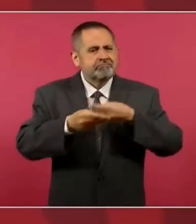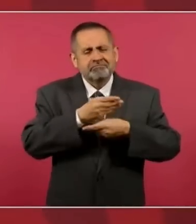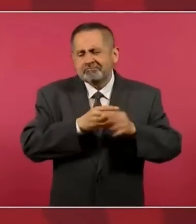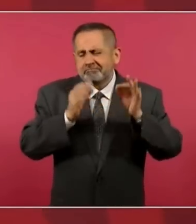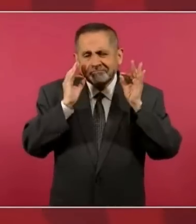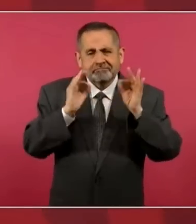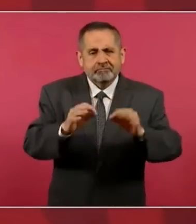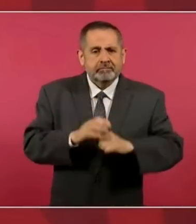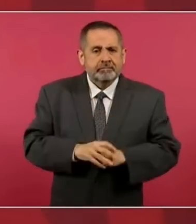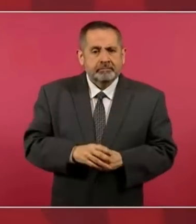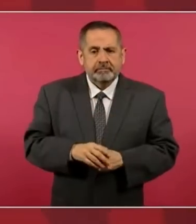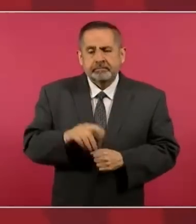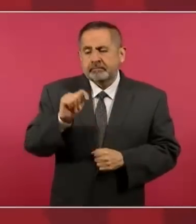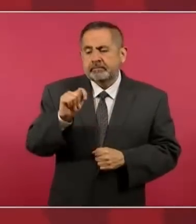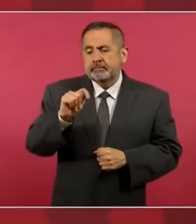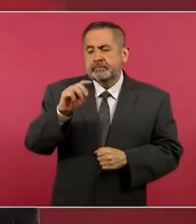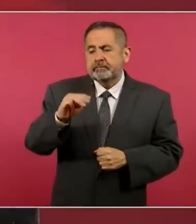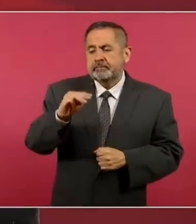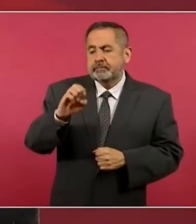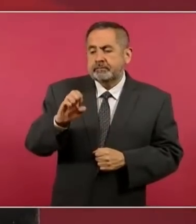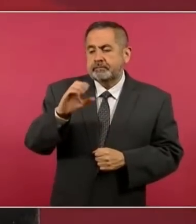y el tratado